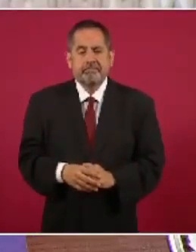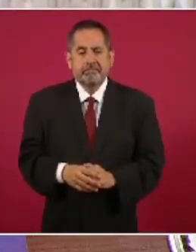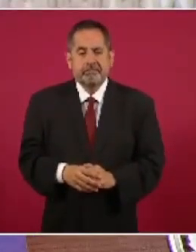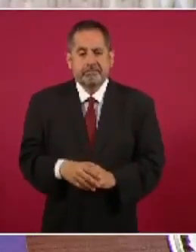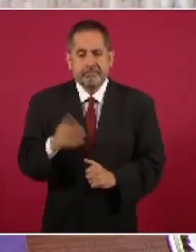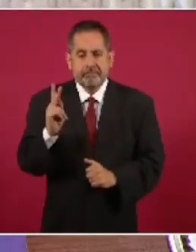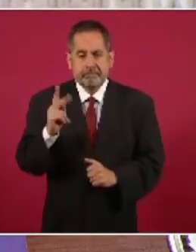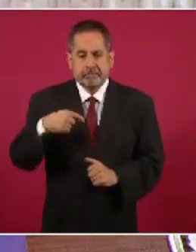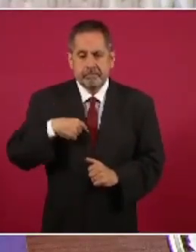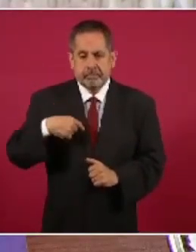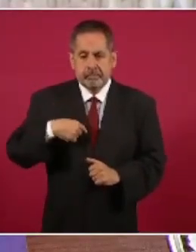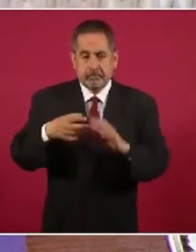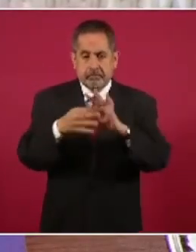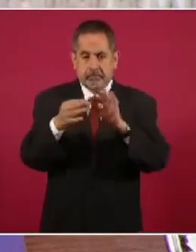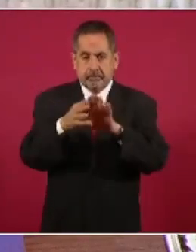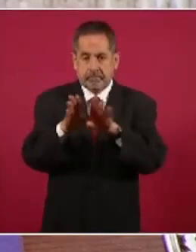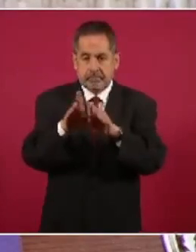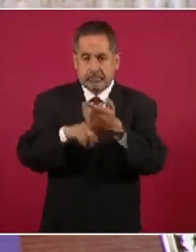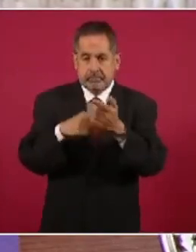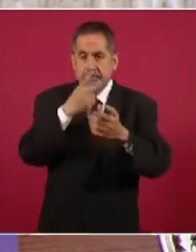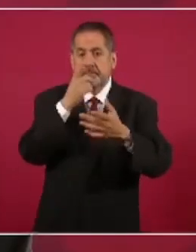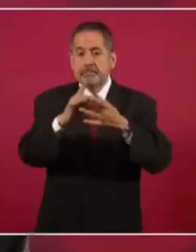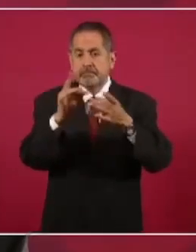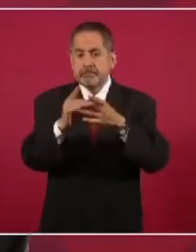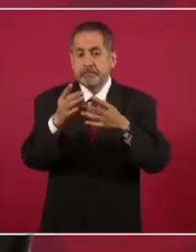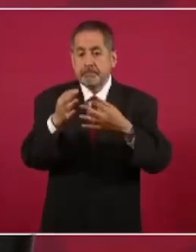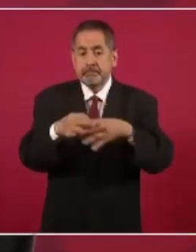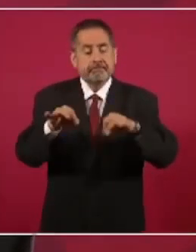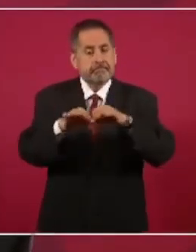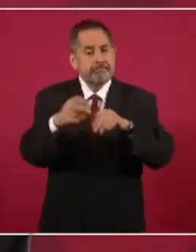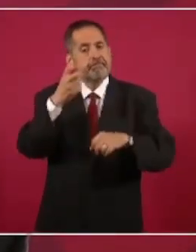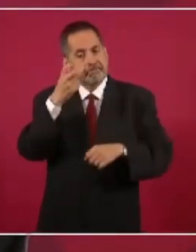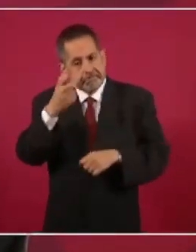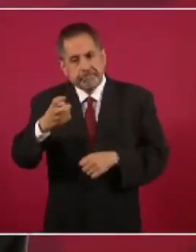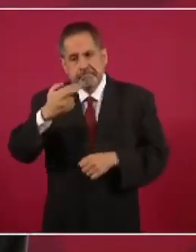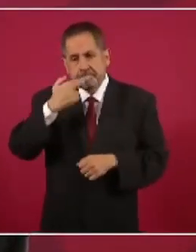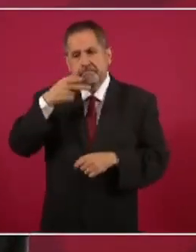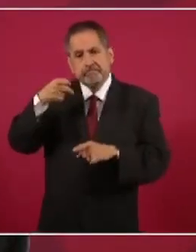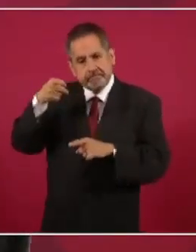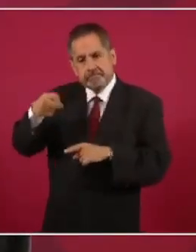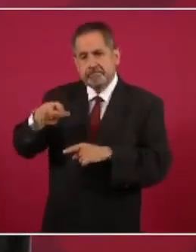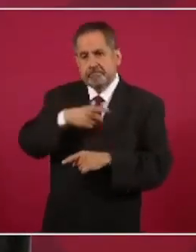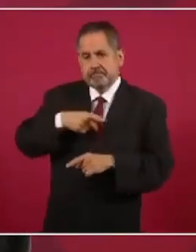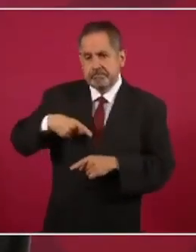Pero yo sostengo que eso es lo mejor,